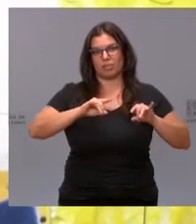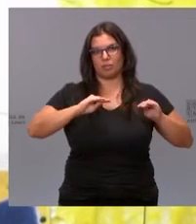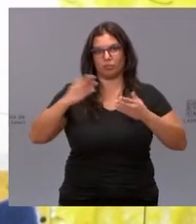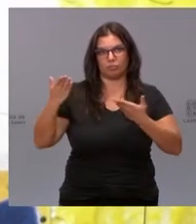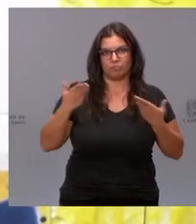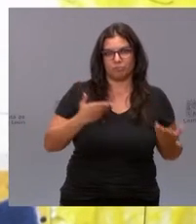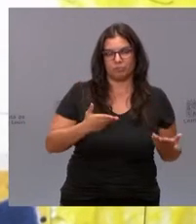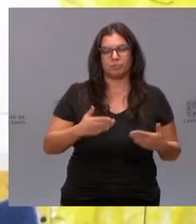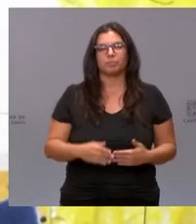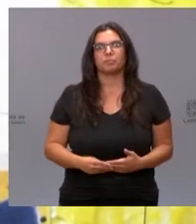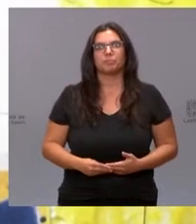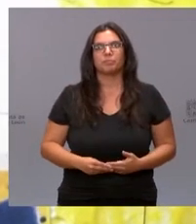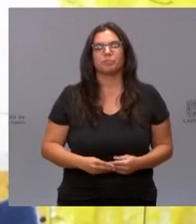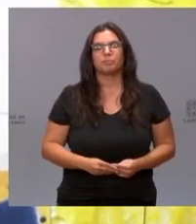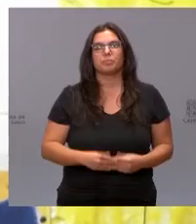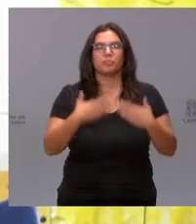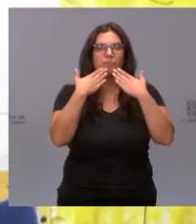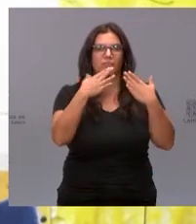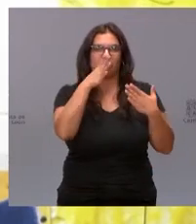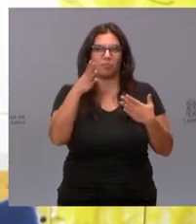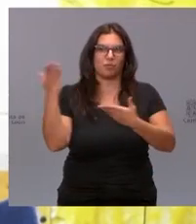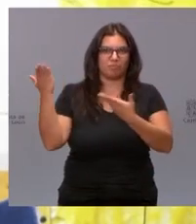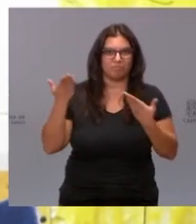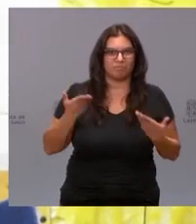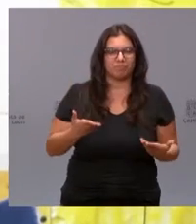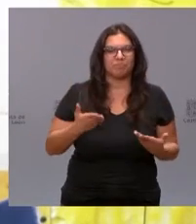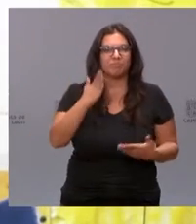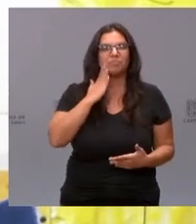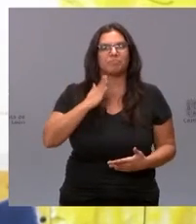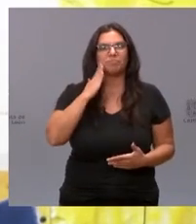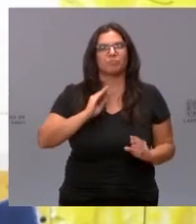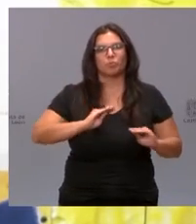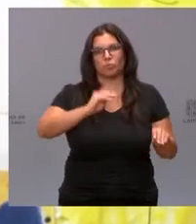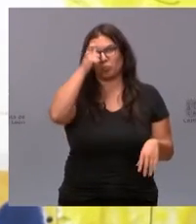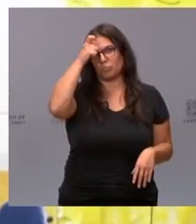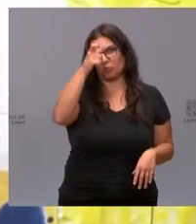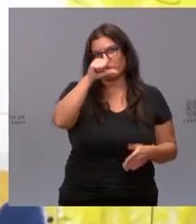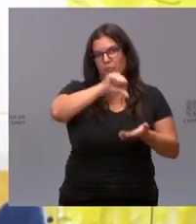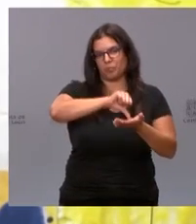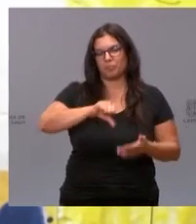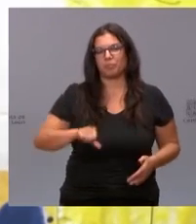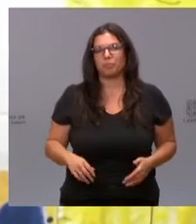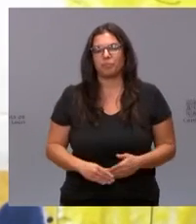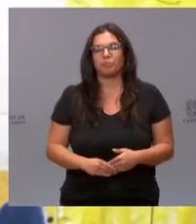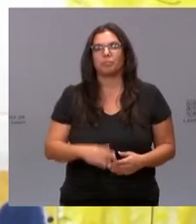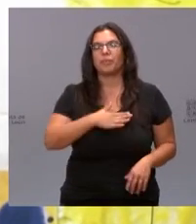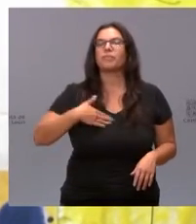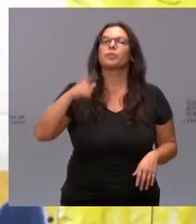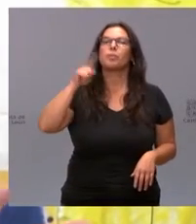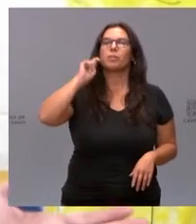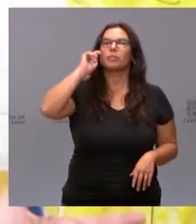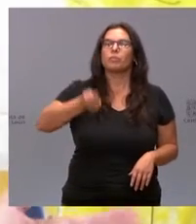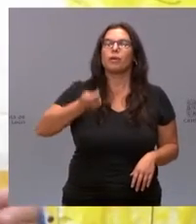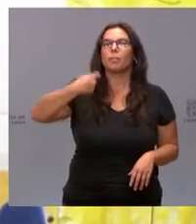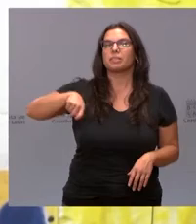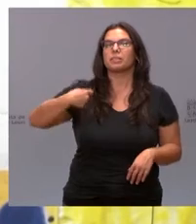Pedro Samuel. Muchas gracias por acogernos en tu municipio, en tu ciudad. Quiero saludar también al